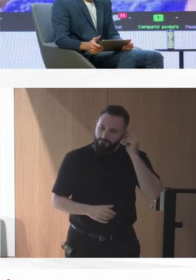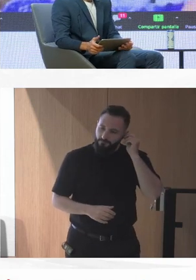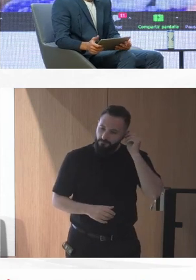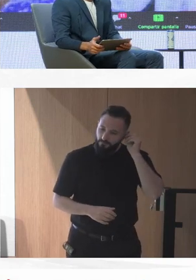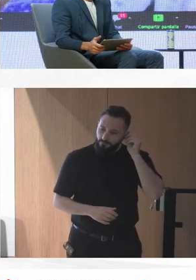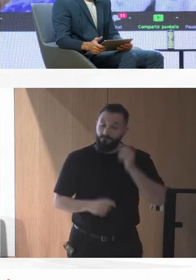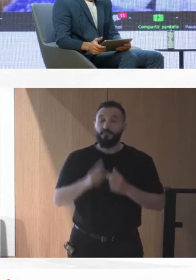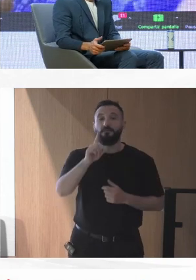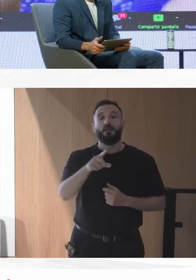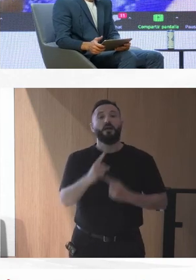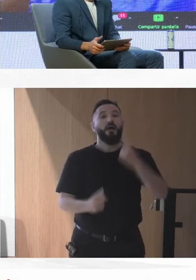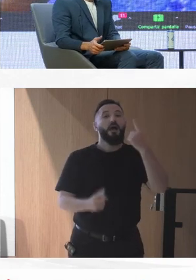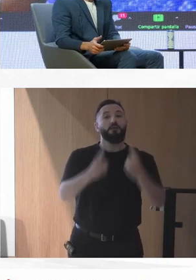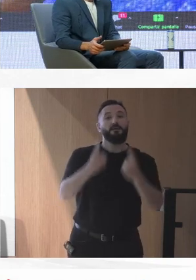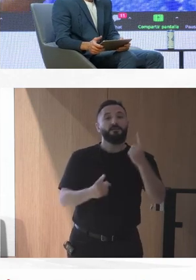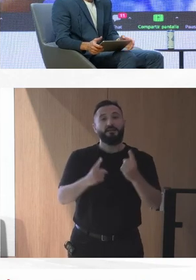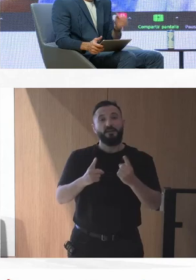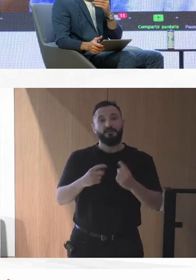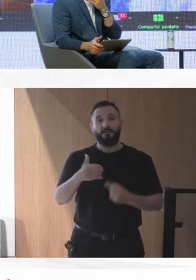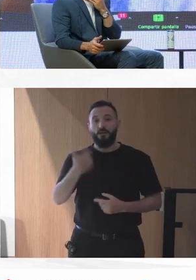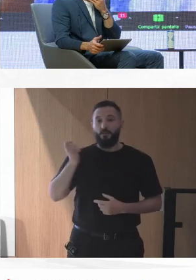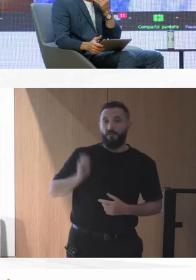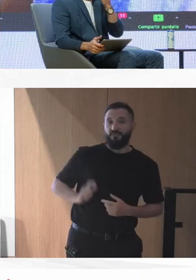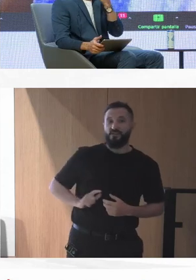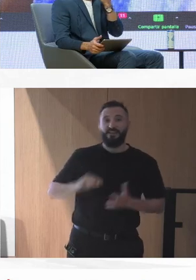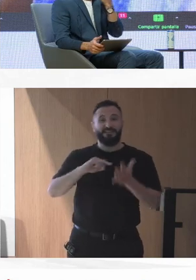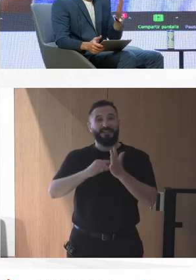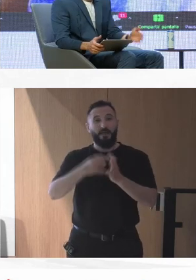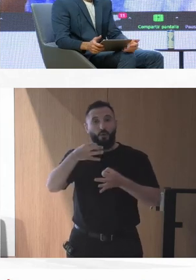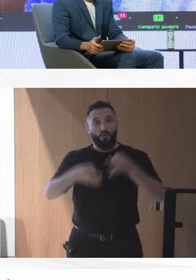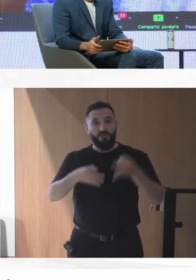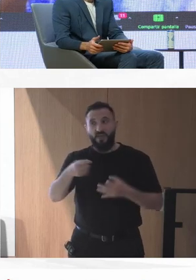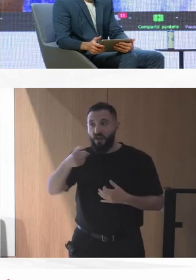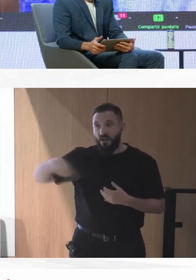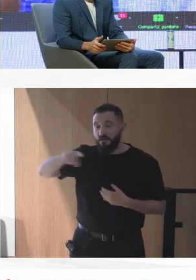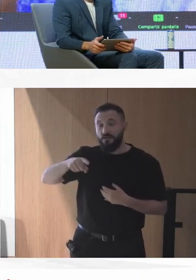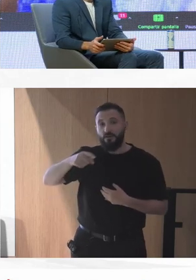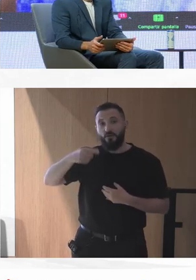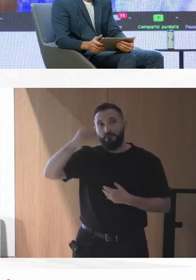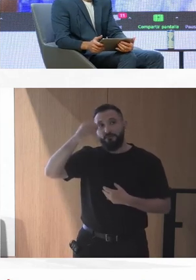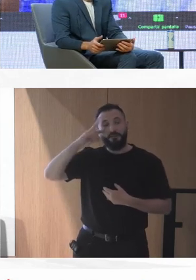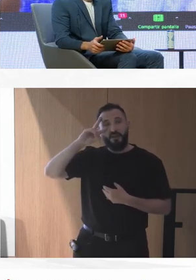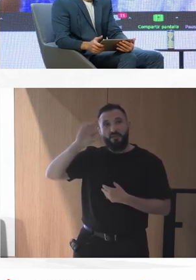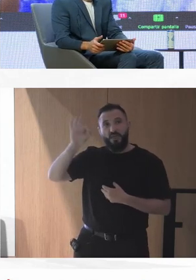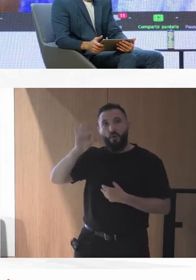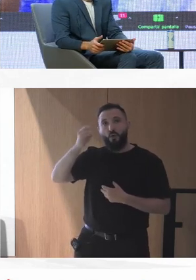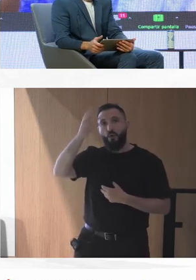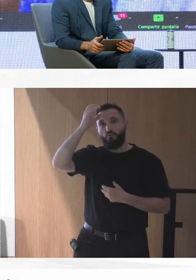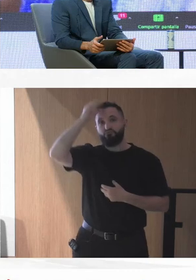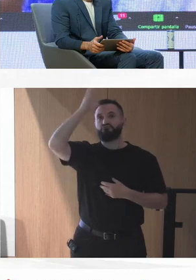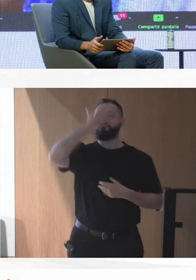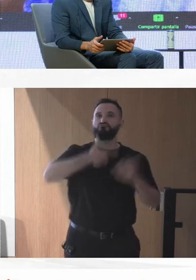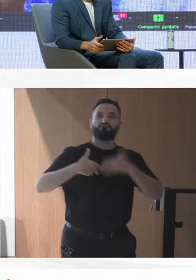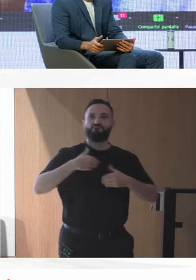algunas veces los actores del sistema judicial no tienen la experiencia y el conocimiento adecuado y no son capaces